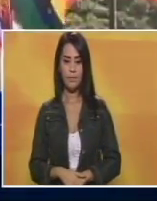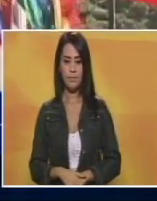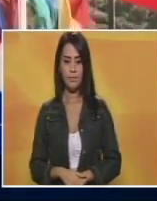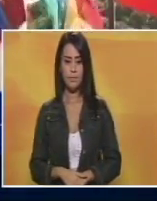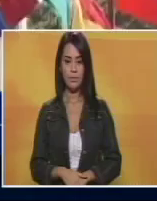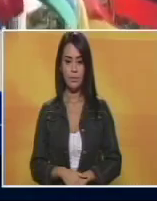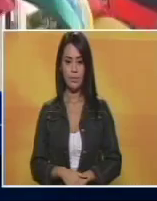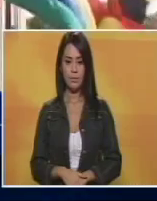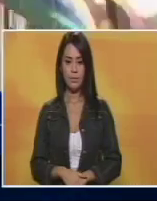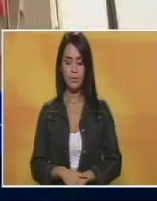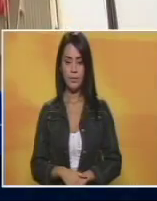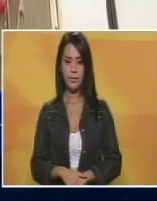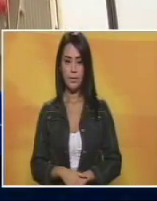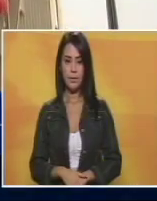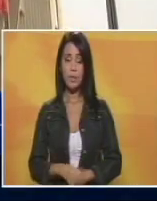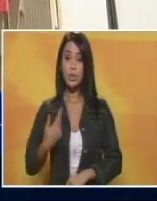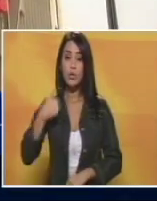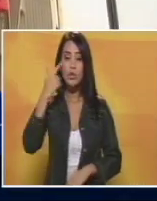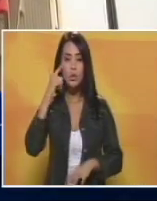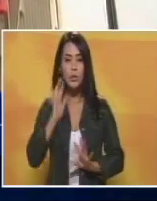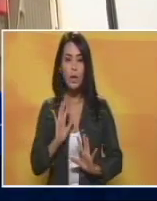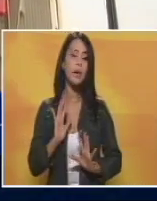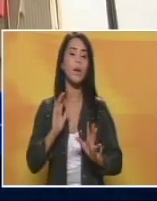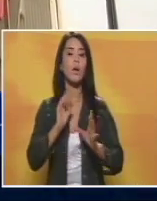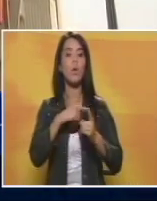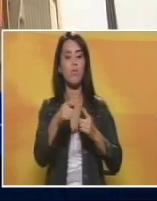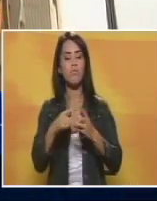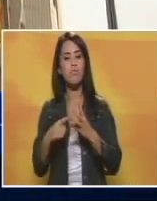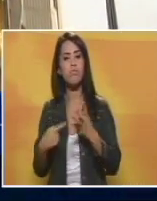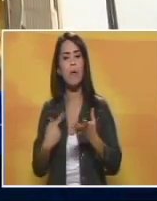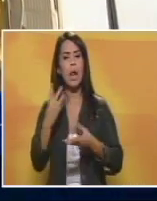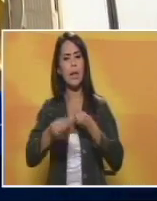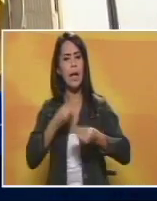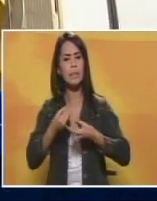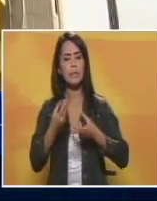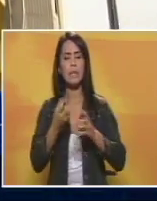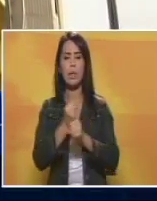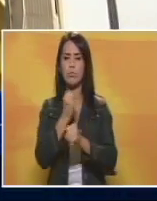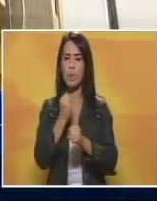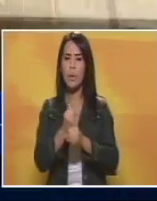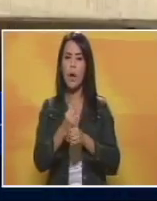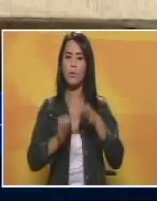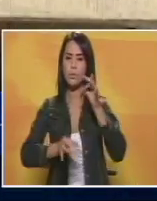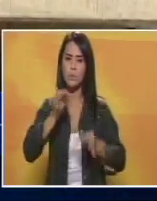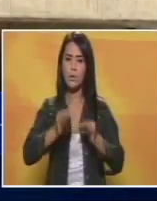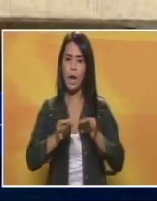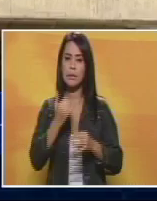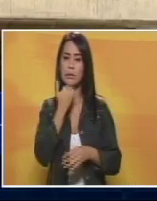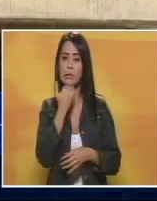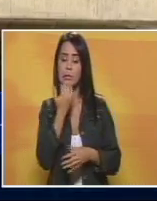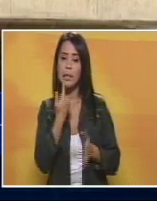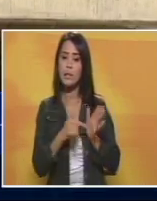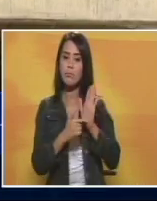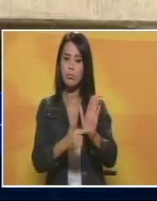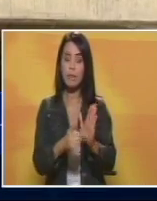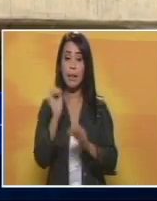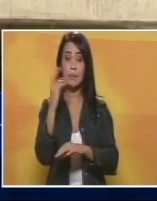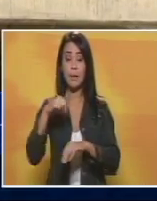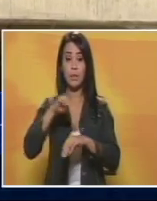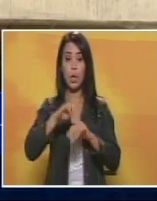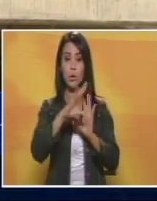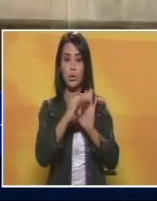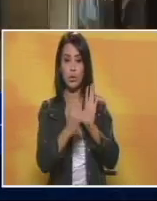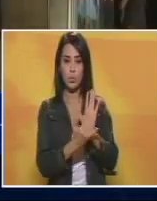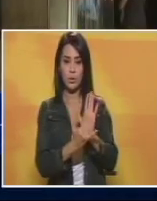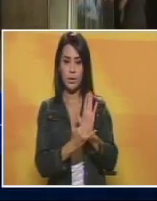Yo creo que dentro de las cosas que hace el Tribunal Supremo de Justicia, que prontamente presentaremos a la Asamblea Nacional